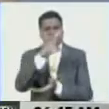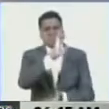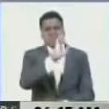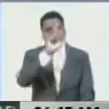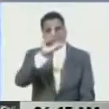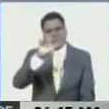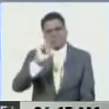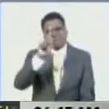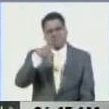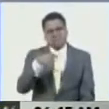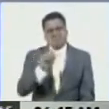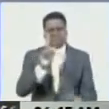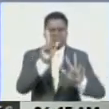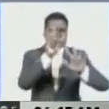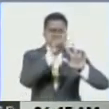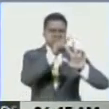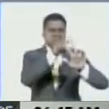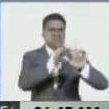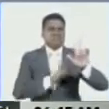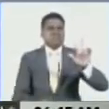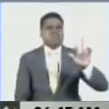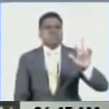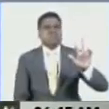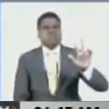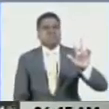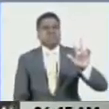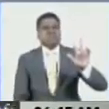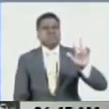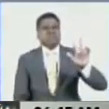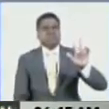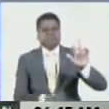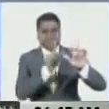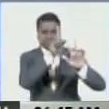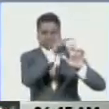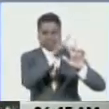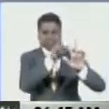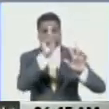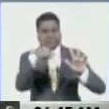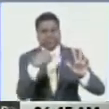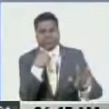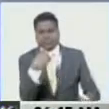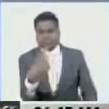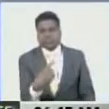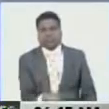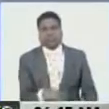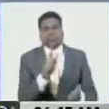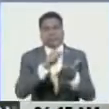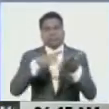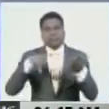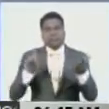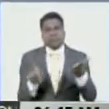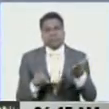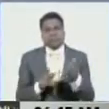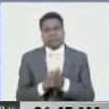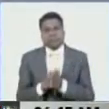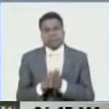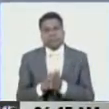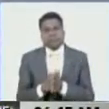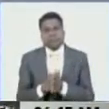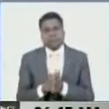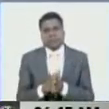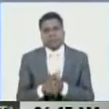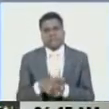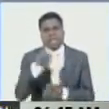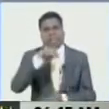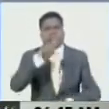hay una tercera vertiente que me gustaría colocar sobre la mesa, porque es parte de la gran confrontación que se está dando en